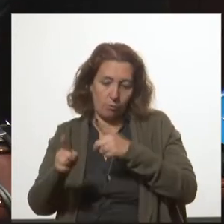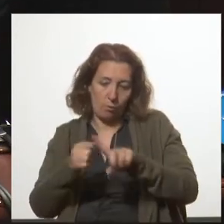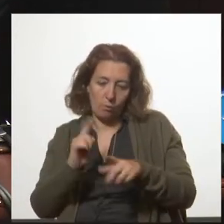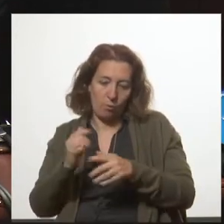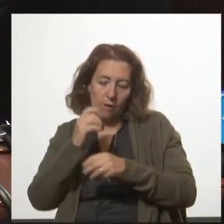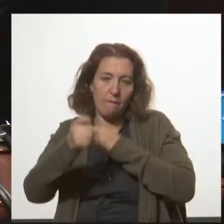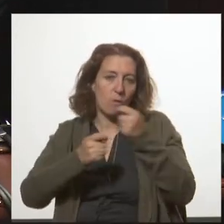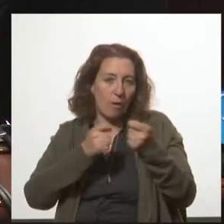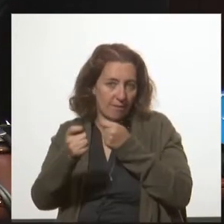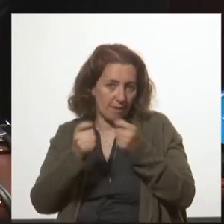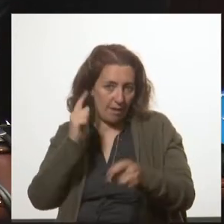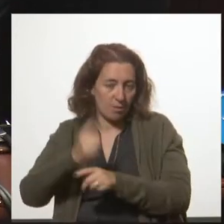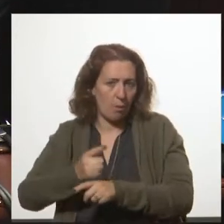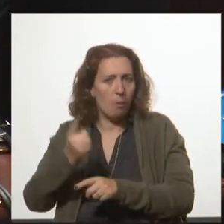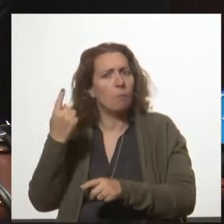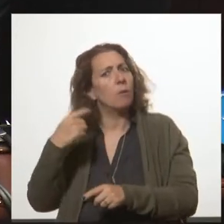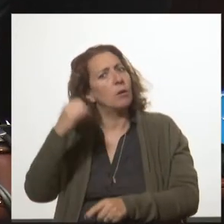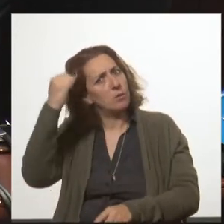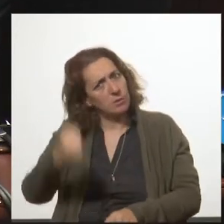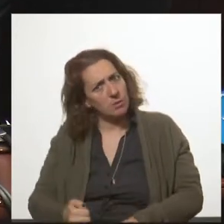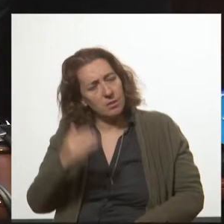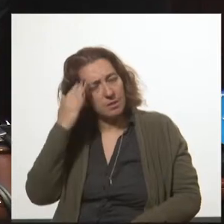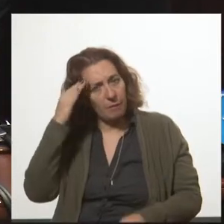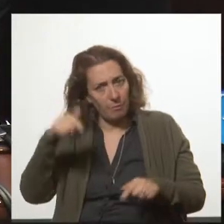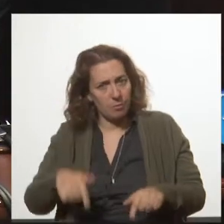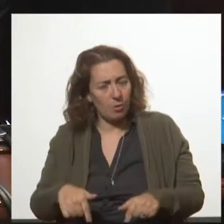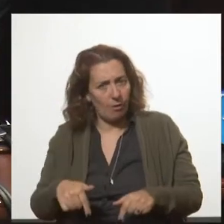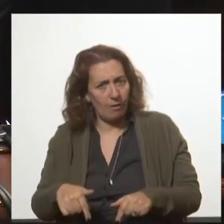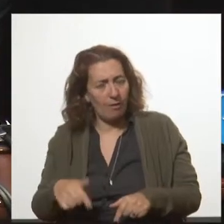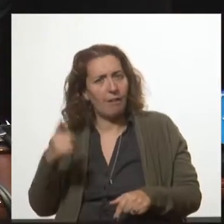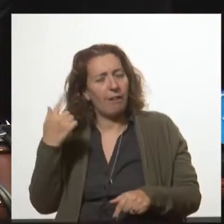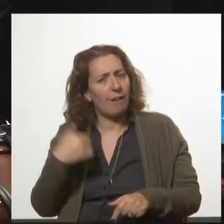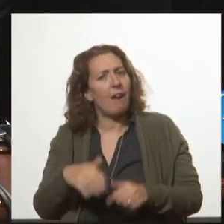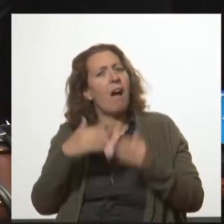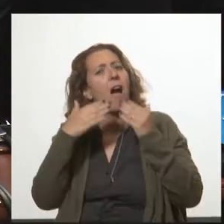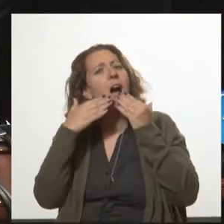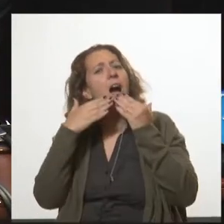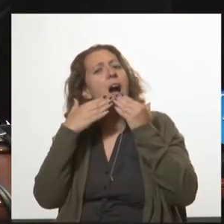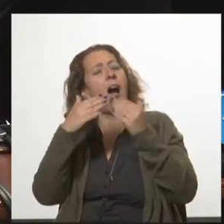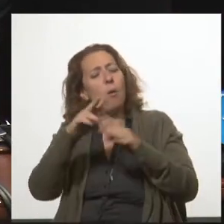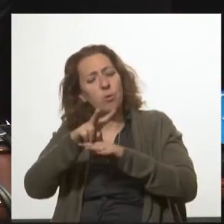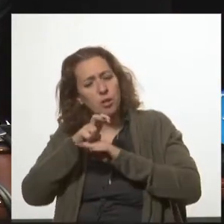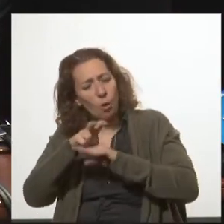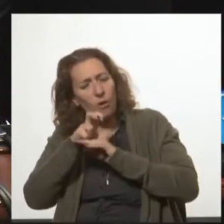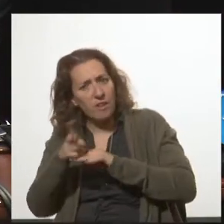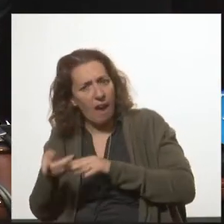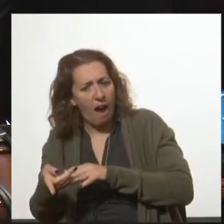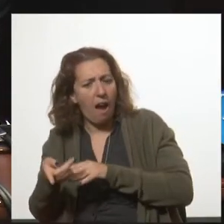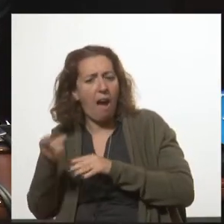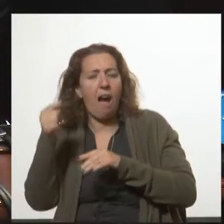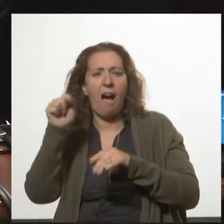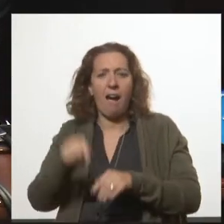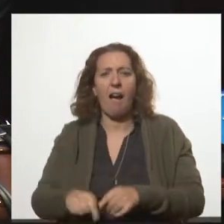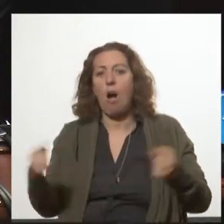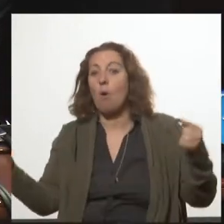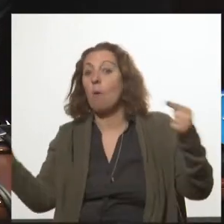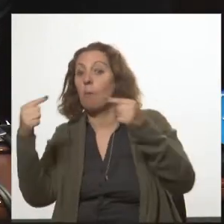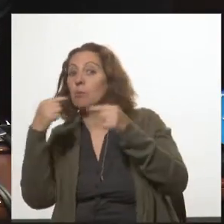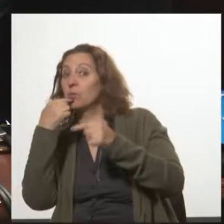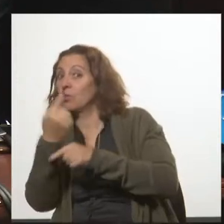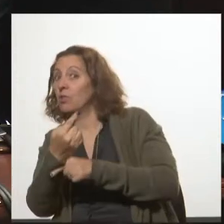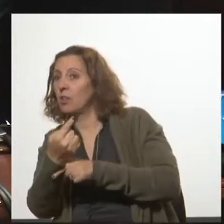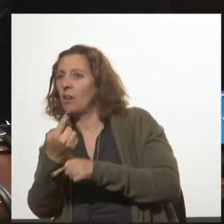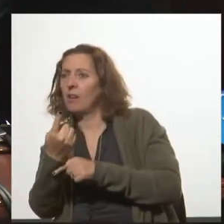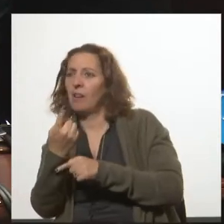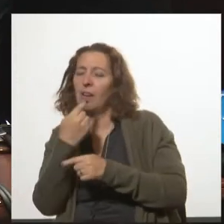en la decisión ahora lo que sí sabemos hoy es que la auditoría a la que acá la oposición ha hecho referencia es una